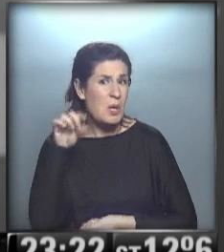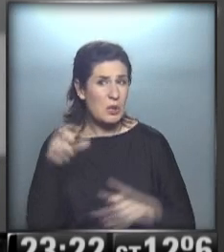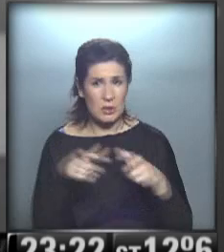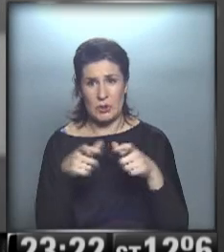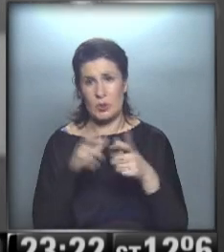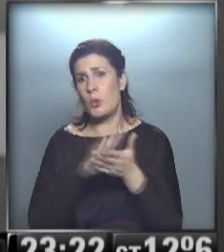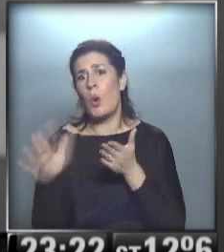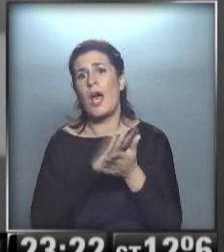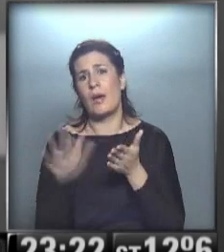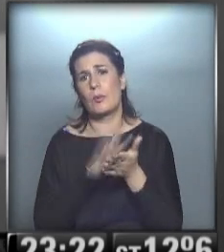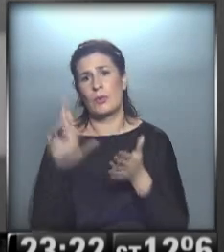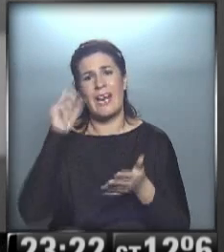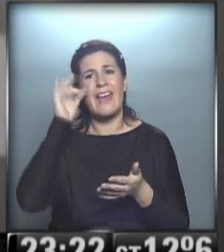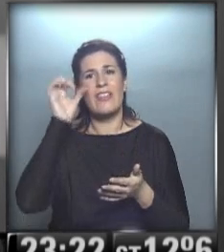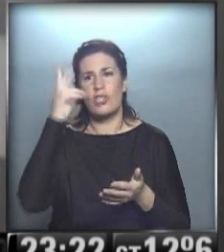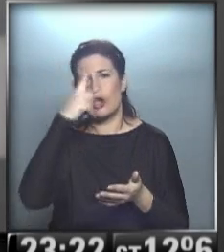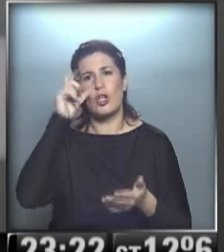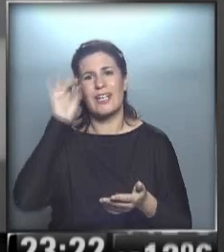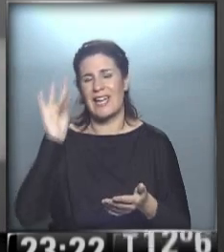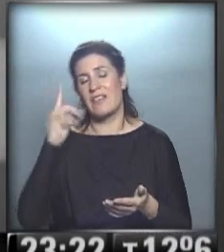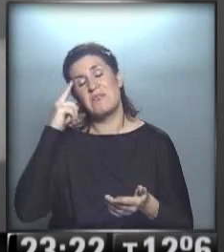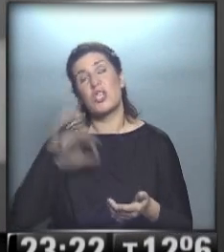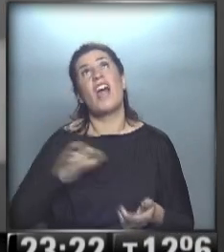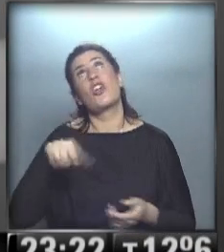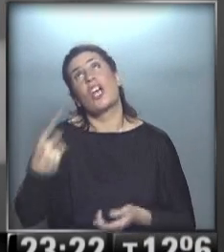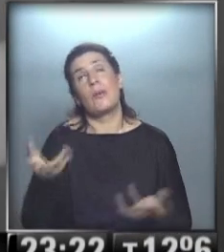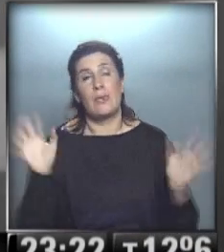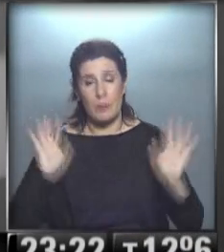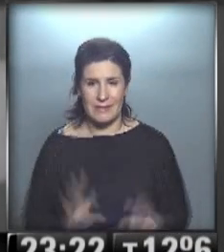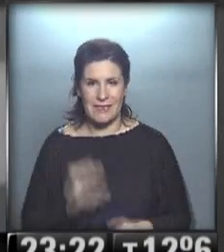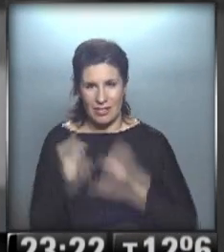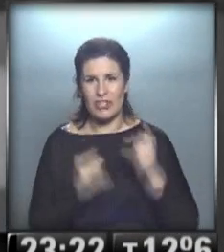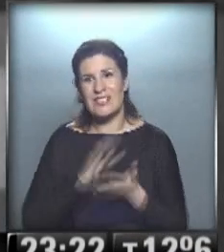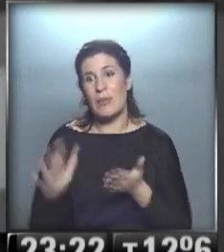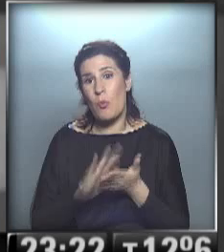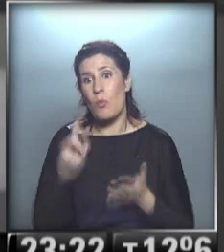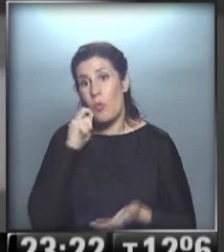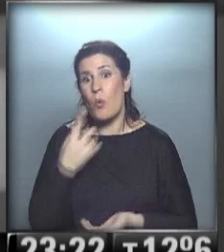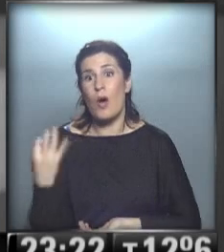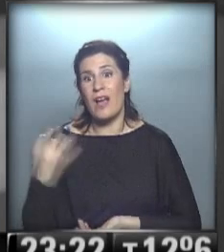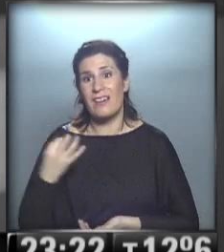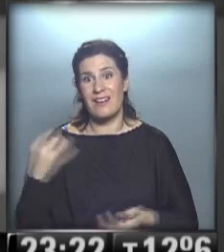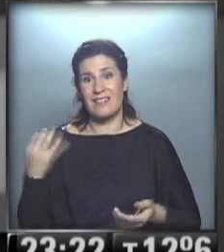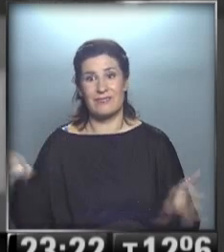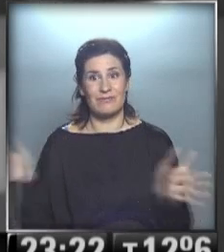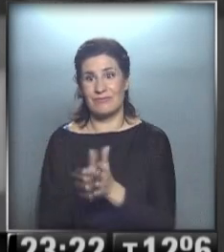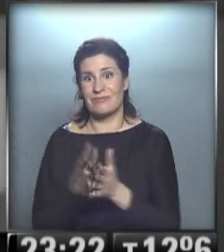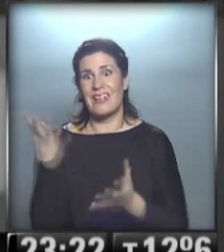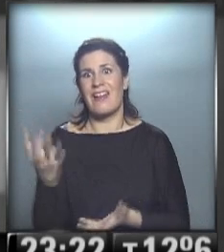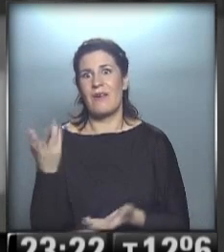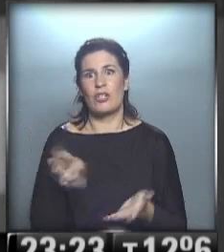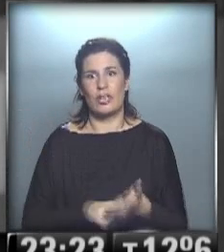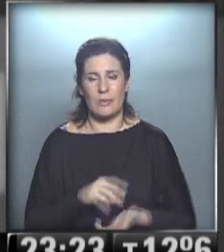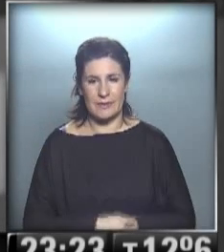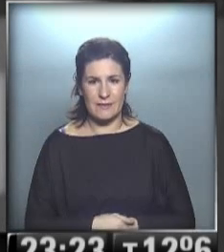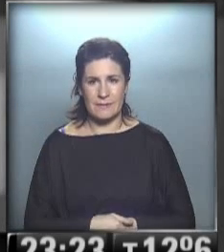lo nuevo de Radiohead, me imagino que será ya para el año que viene, pero es una buena noticia saber que se juntan y vuelven a grabar. Excelente, Maxi, nos